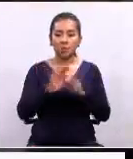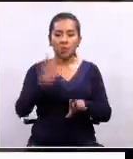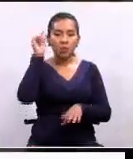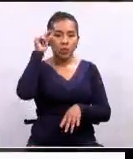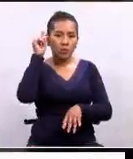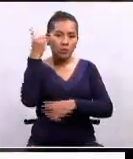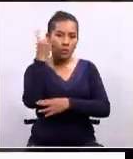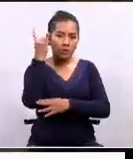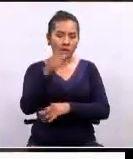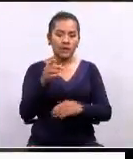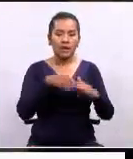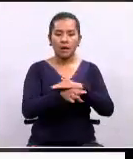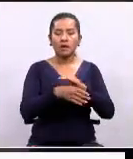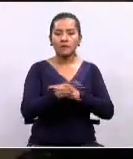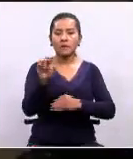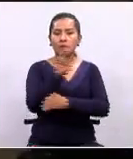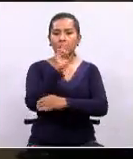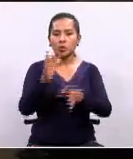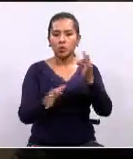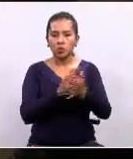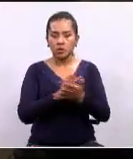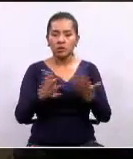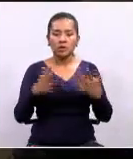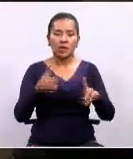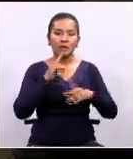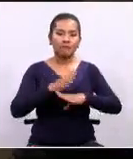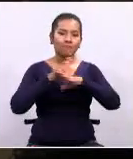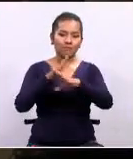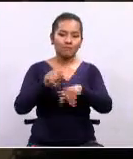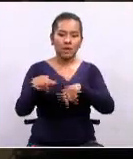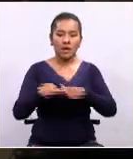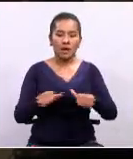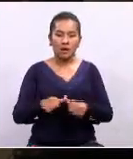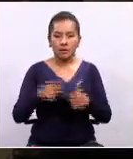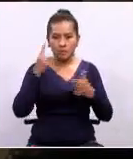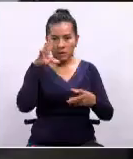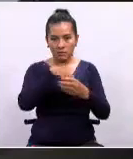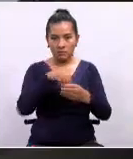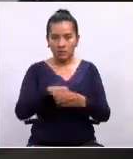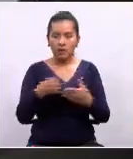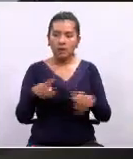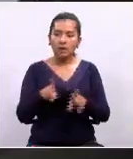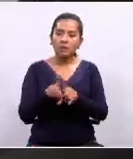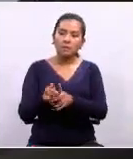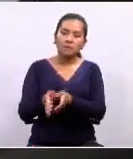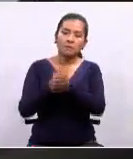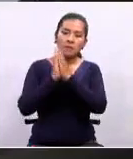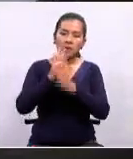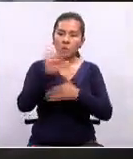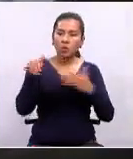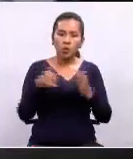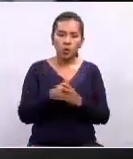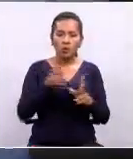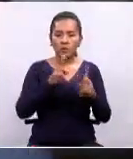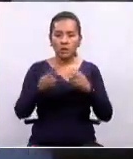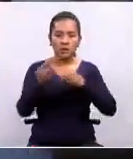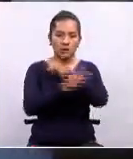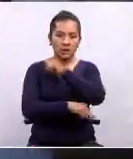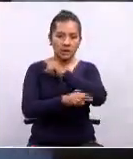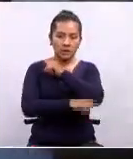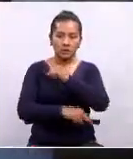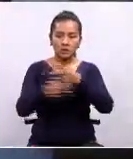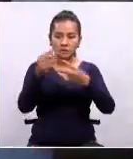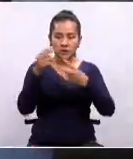A través del Ministerio de Justicia se rechazó este acto de injerencia y se pidió a naciones vecinas y de todo el mundo no emitir criterios de